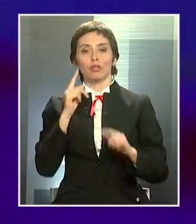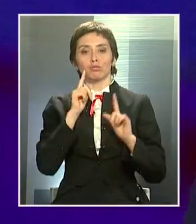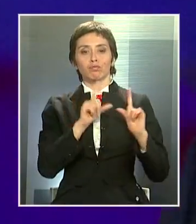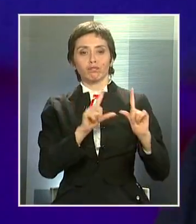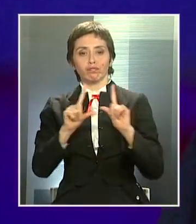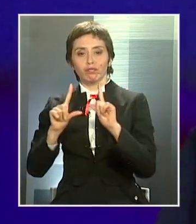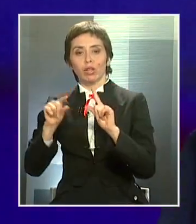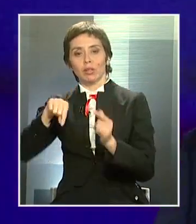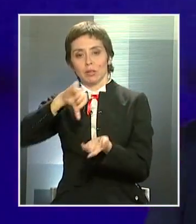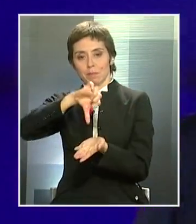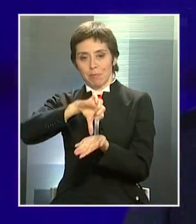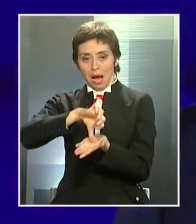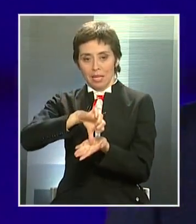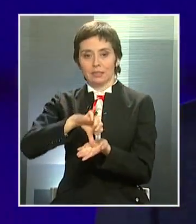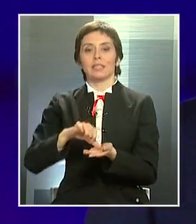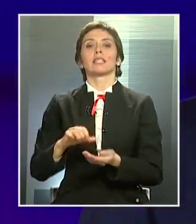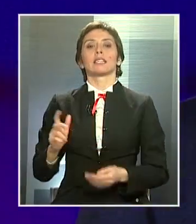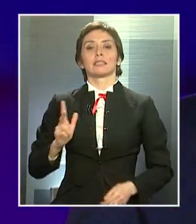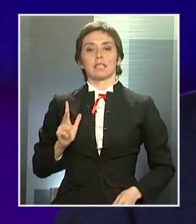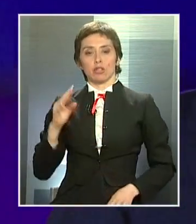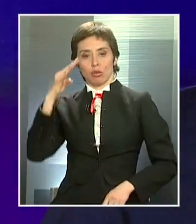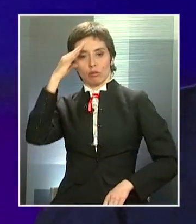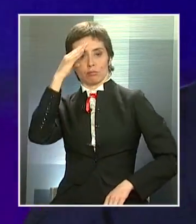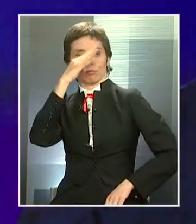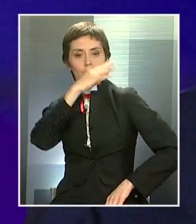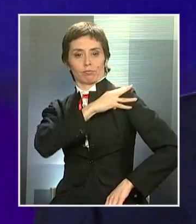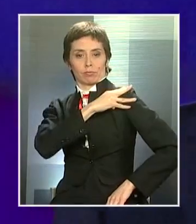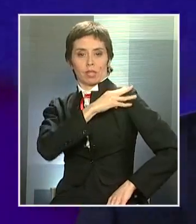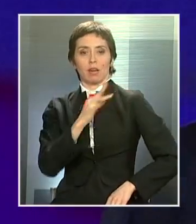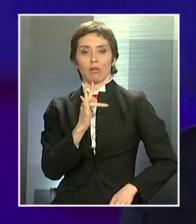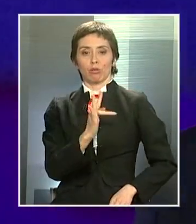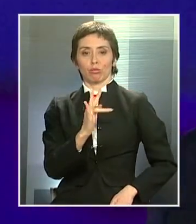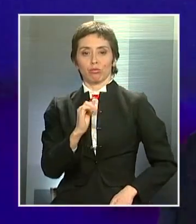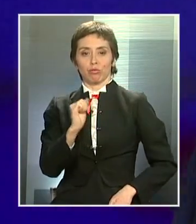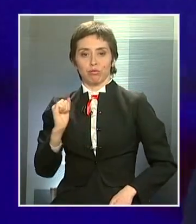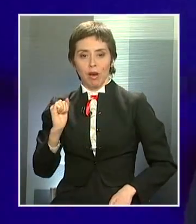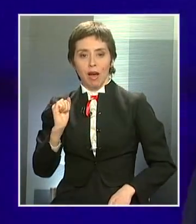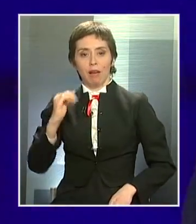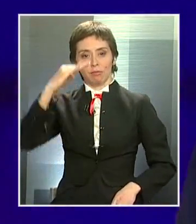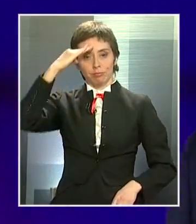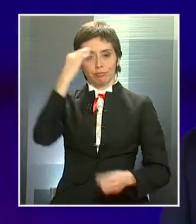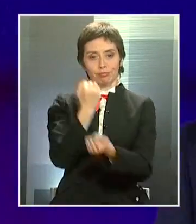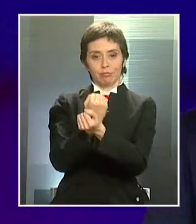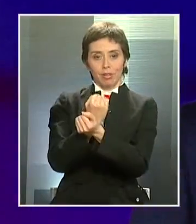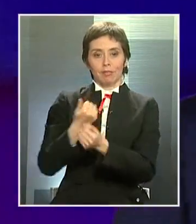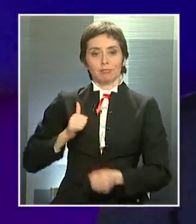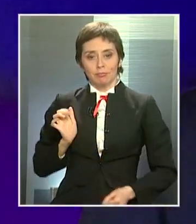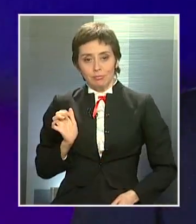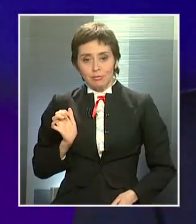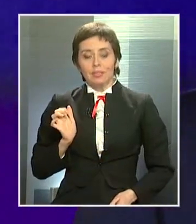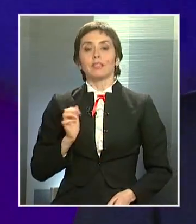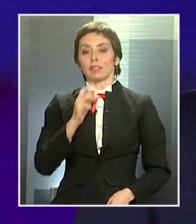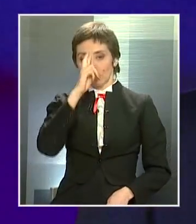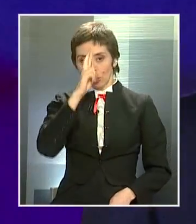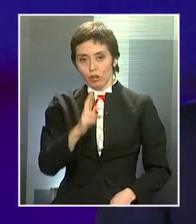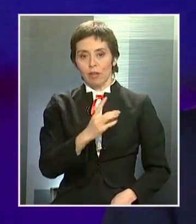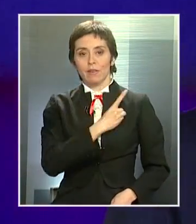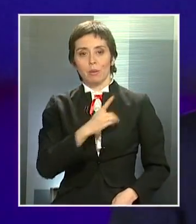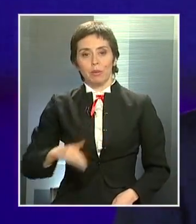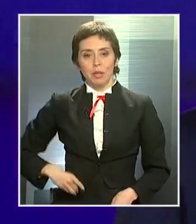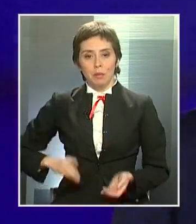acreditado en nuestro país, señores comandantes en jefe de las Fuerzas Armadas y de Orden, honorables